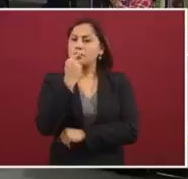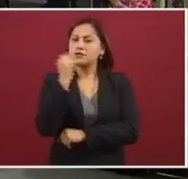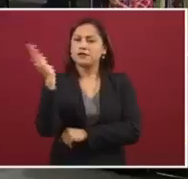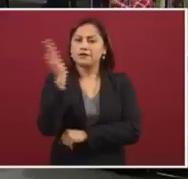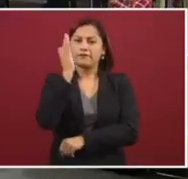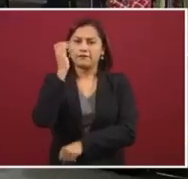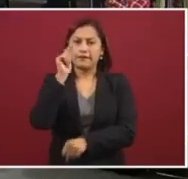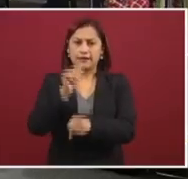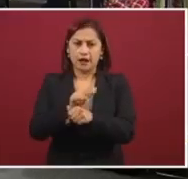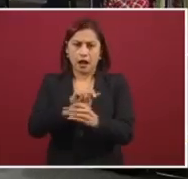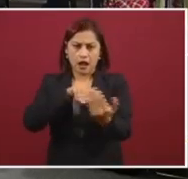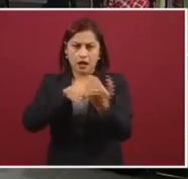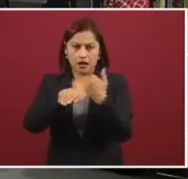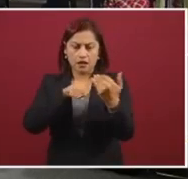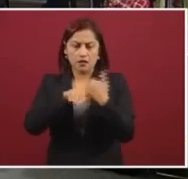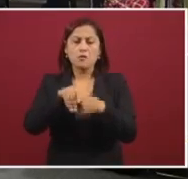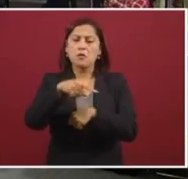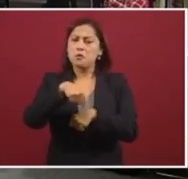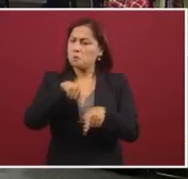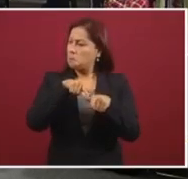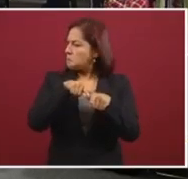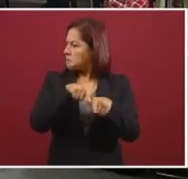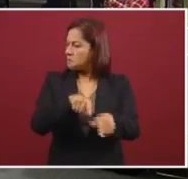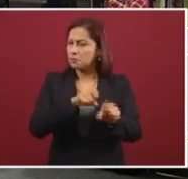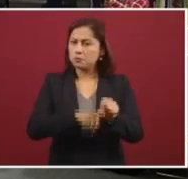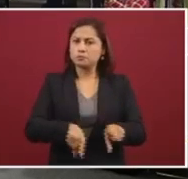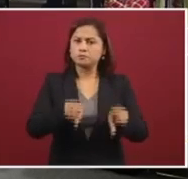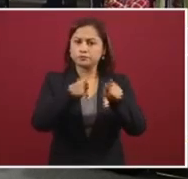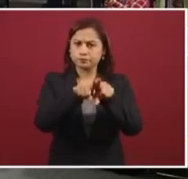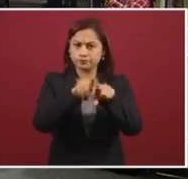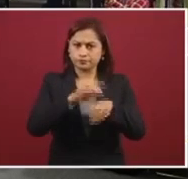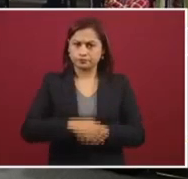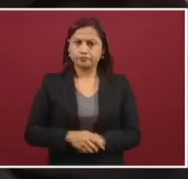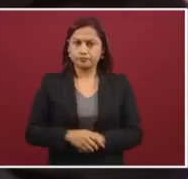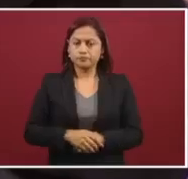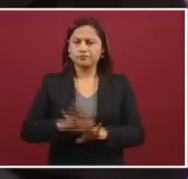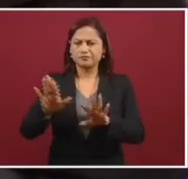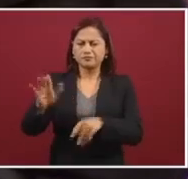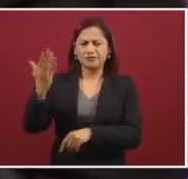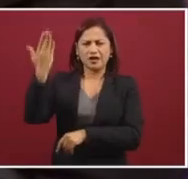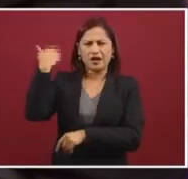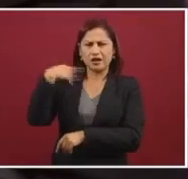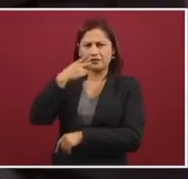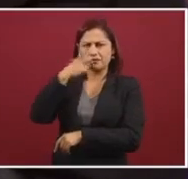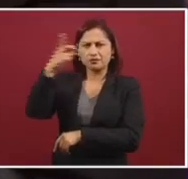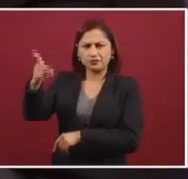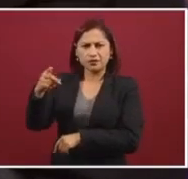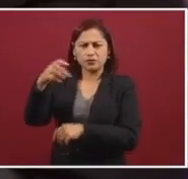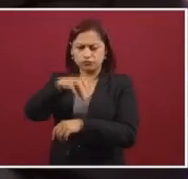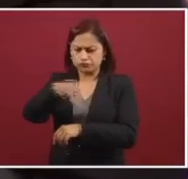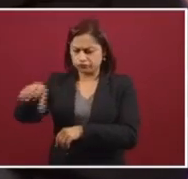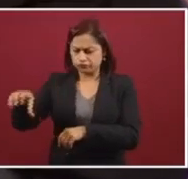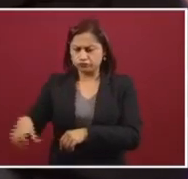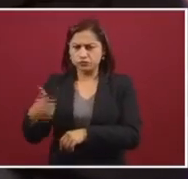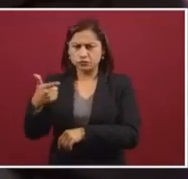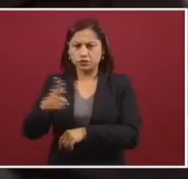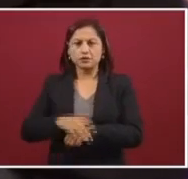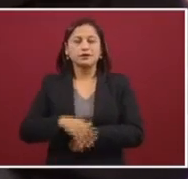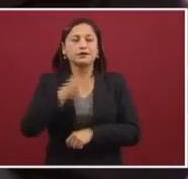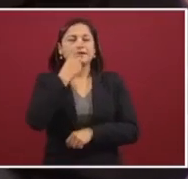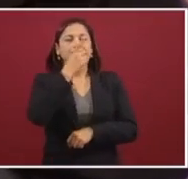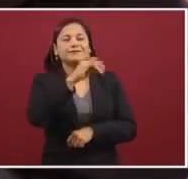eso sí van a reformarse pero ese servicio